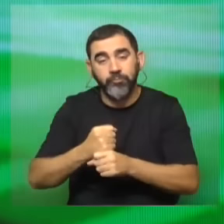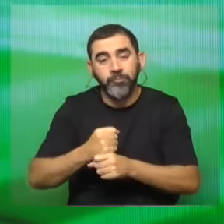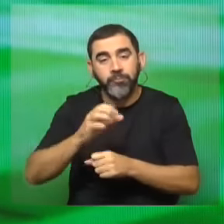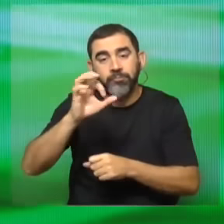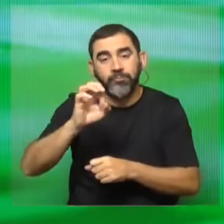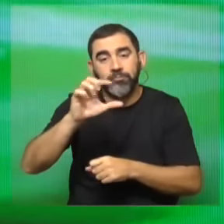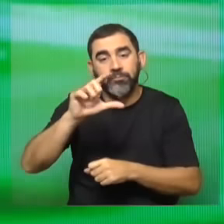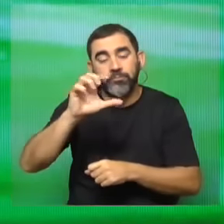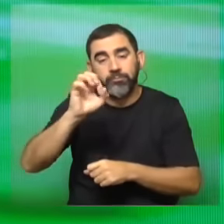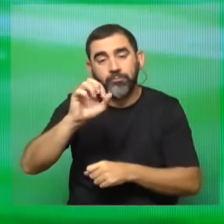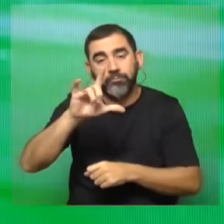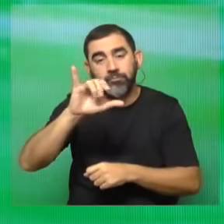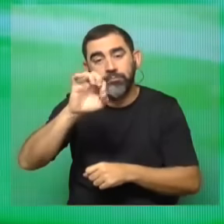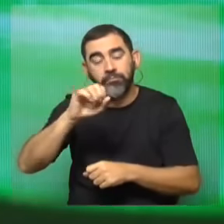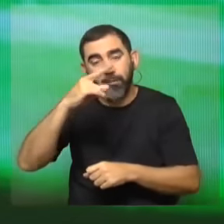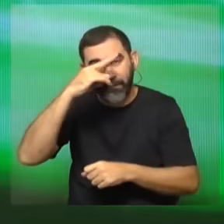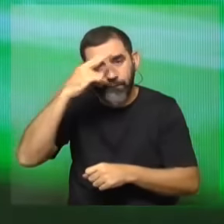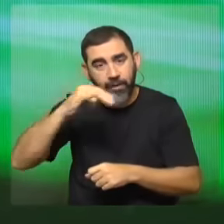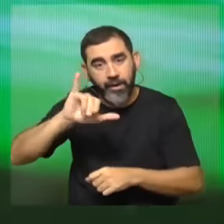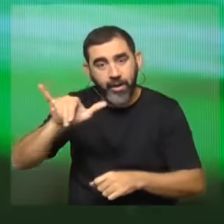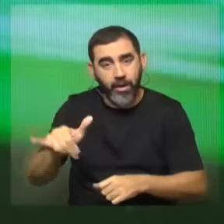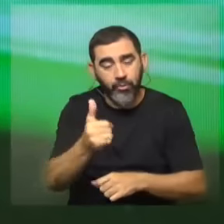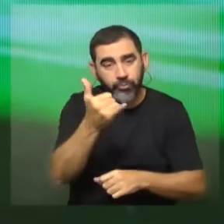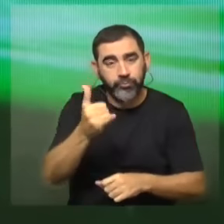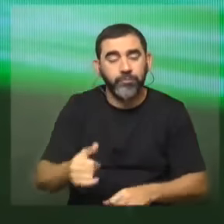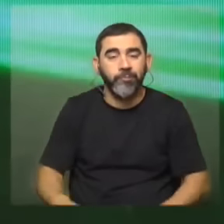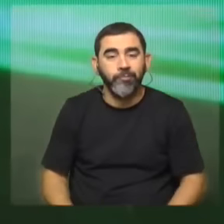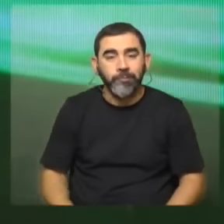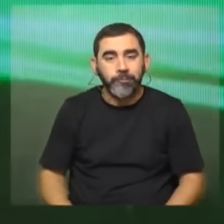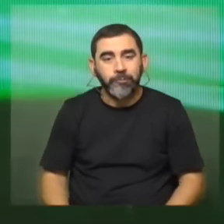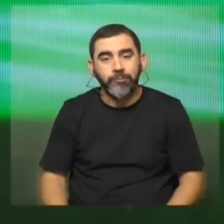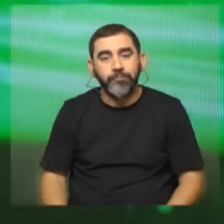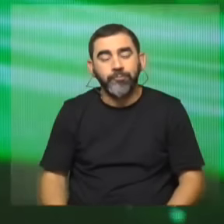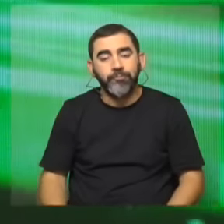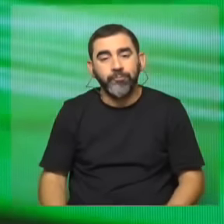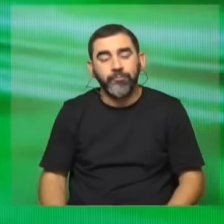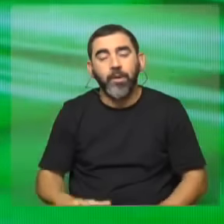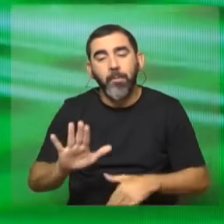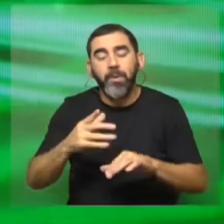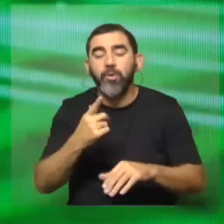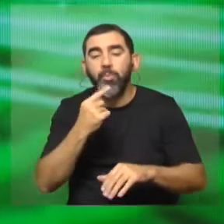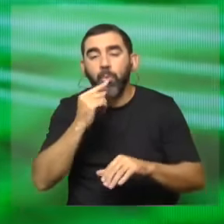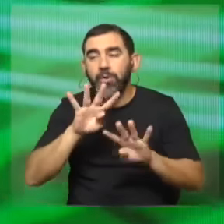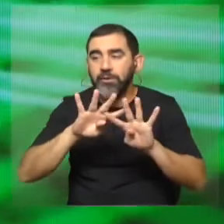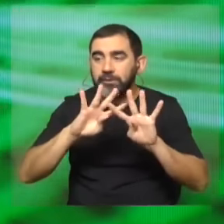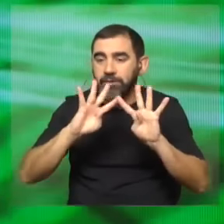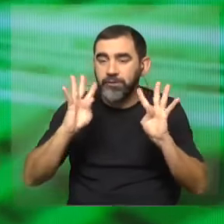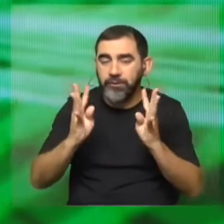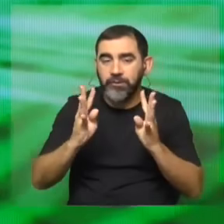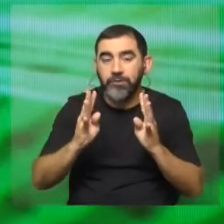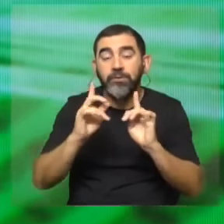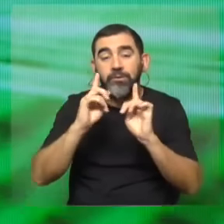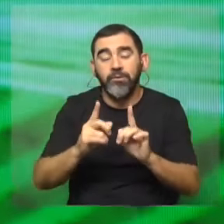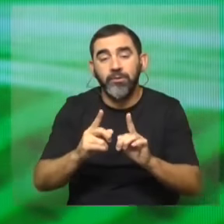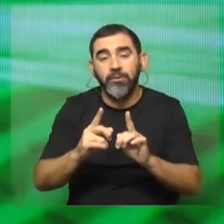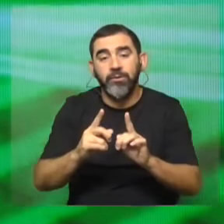lanzamiento de lo que llama el verano azul este que hay Bueno más efectivos y todo un operativo que va junto